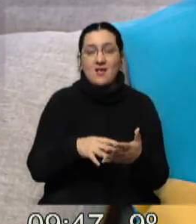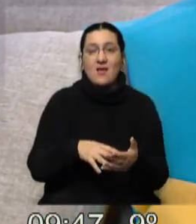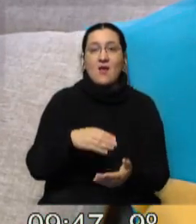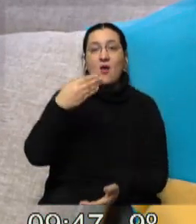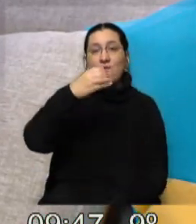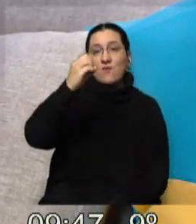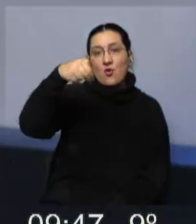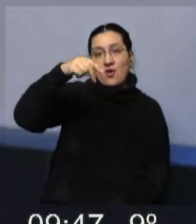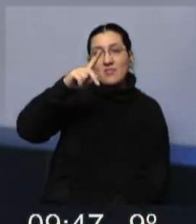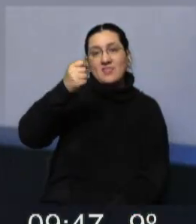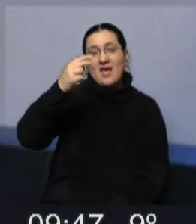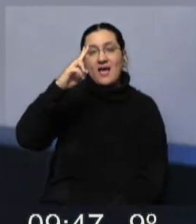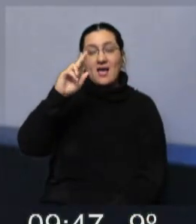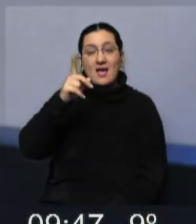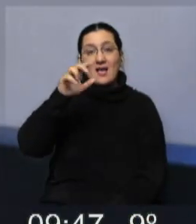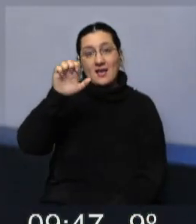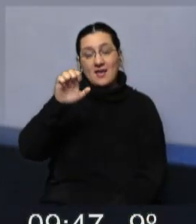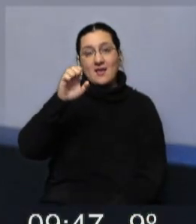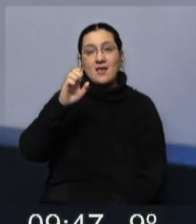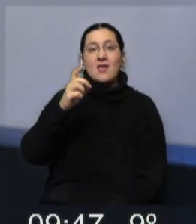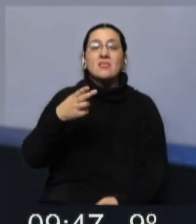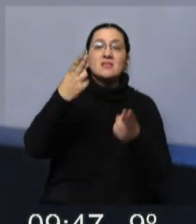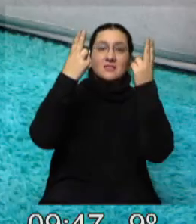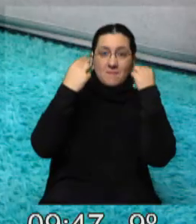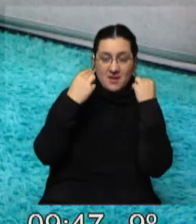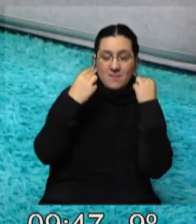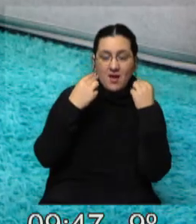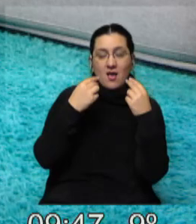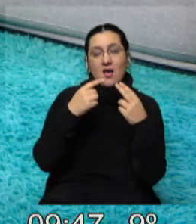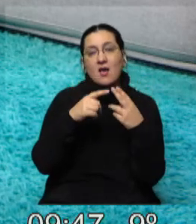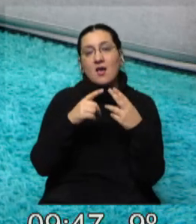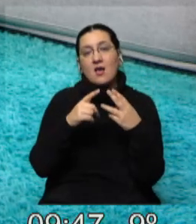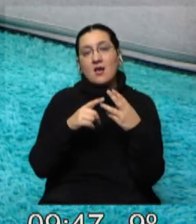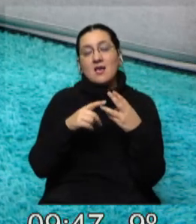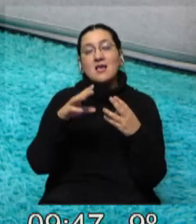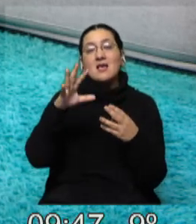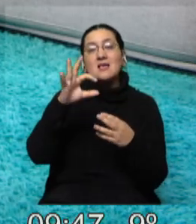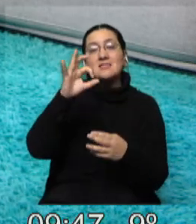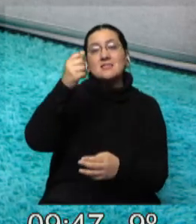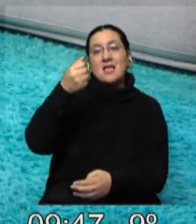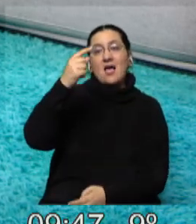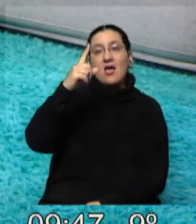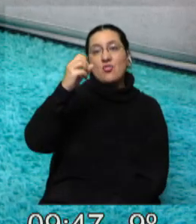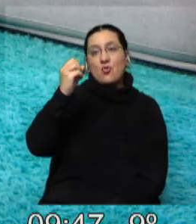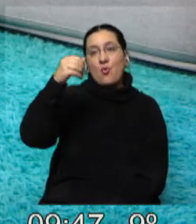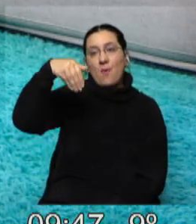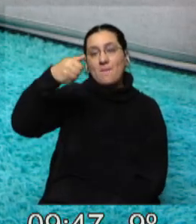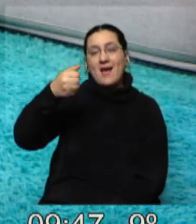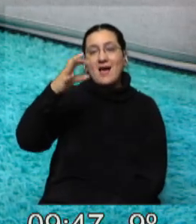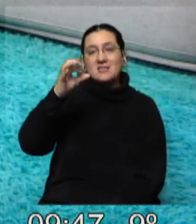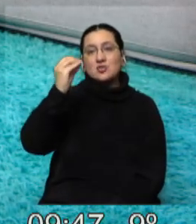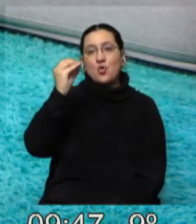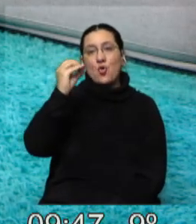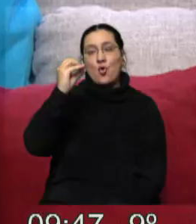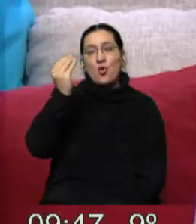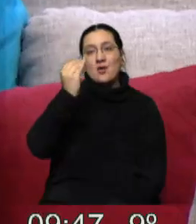dos. Bondage, disciplina, dominación, sumisión. Sadomaso. Sadomasoquista. Ahí está. Disciplina. ¿Qué tienen en común? Disciplina. ¿Por qué están juntas en